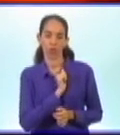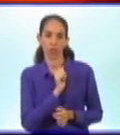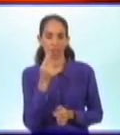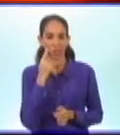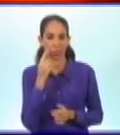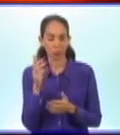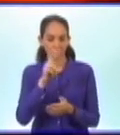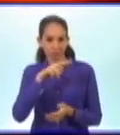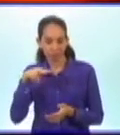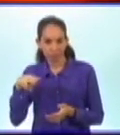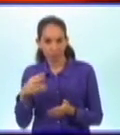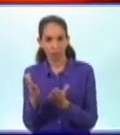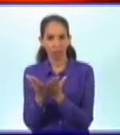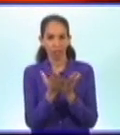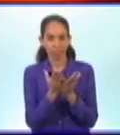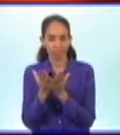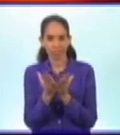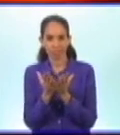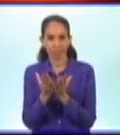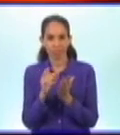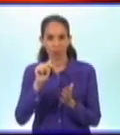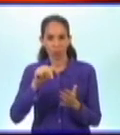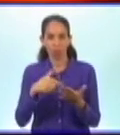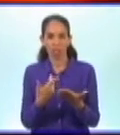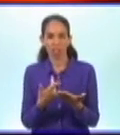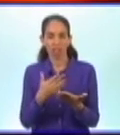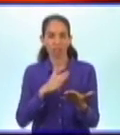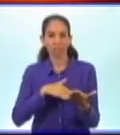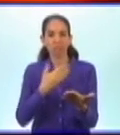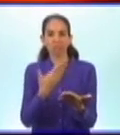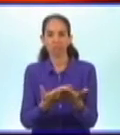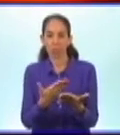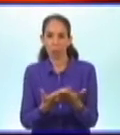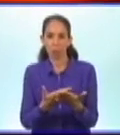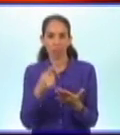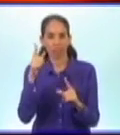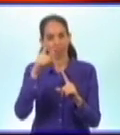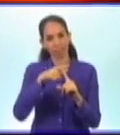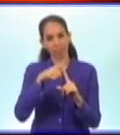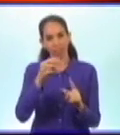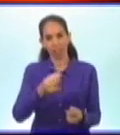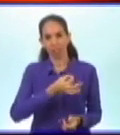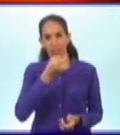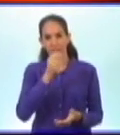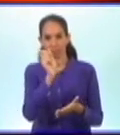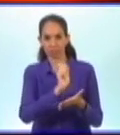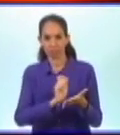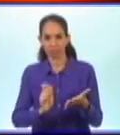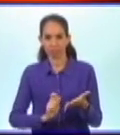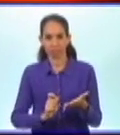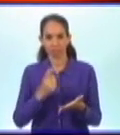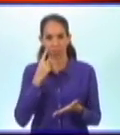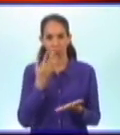de ortografía el texto que te proponemos. Te presento la información para que lo localices con